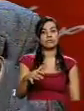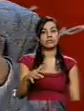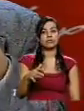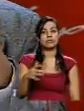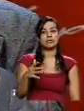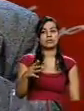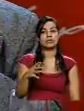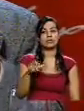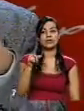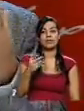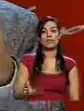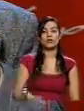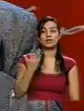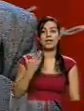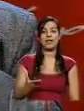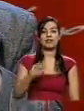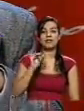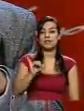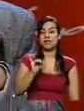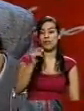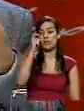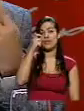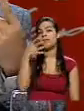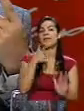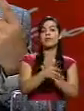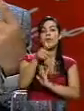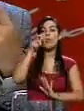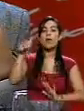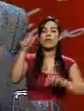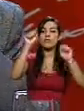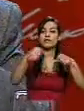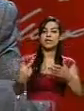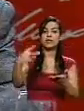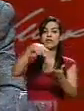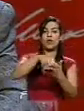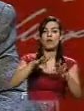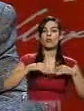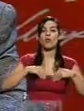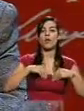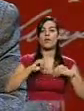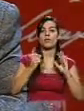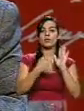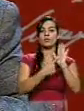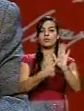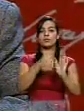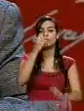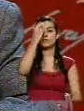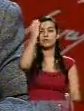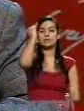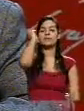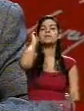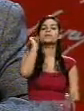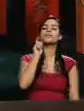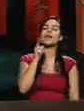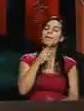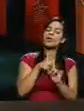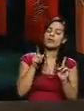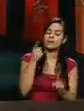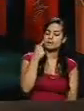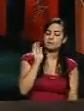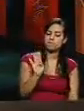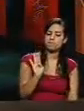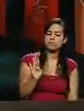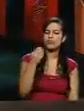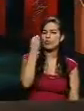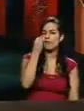de las referencias importantes para esa fecha es la entrada del pueblo como protagonista. Pero fíjate, en eso hay varias posiciones, y